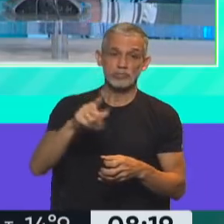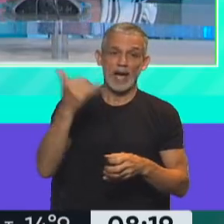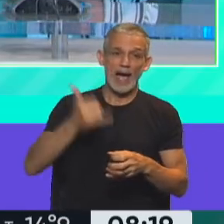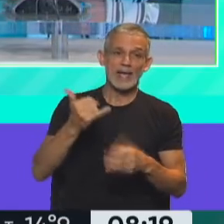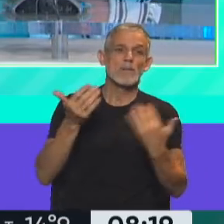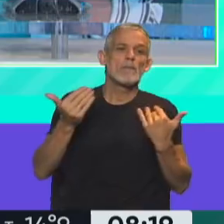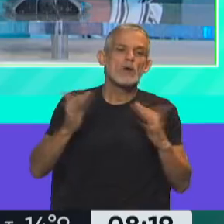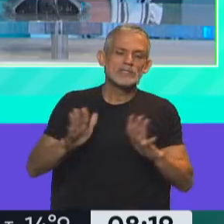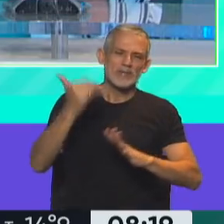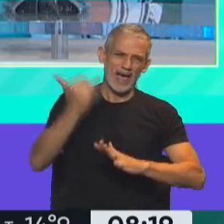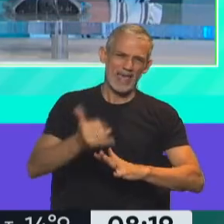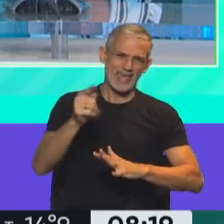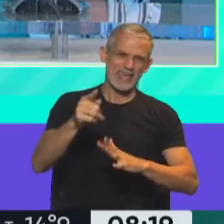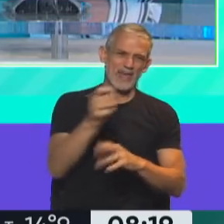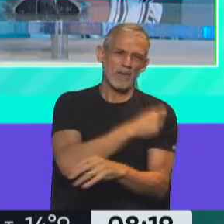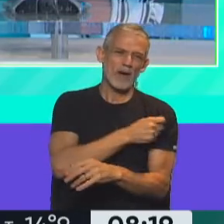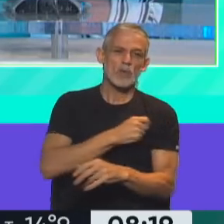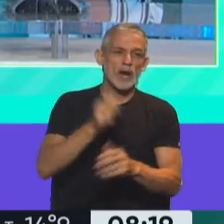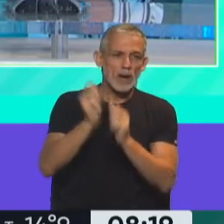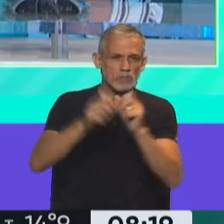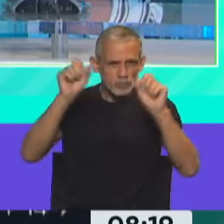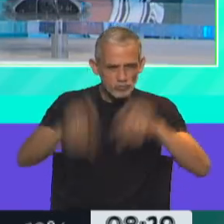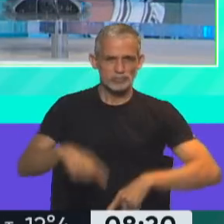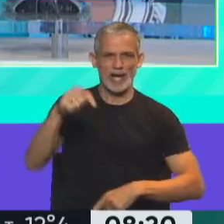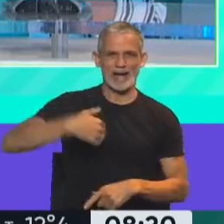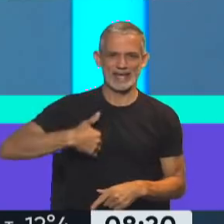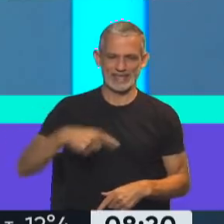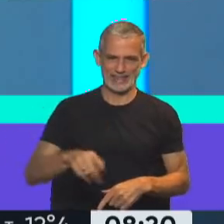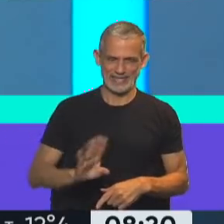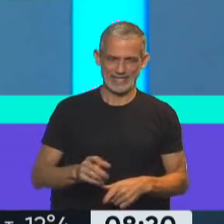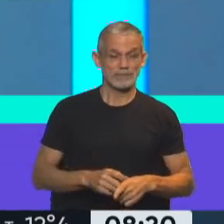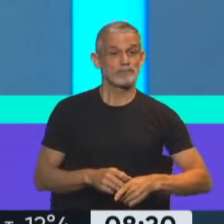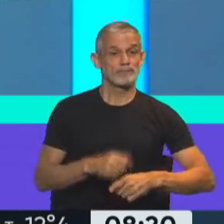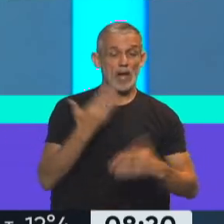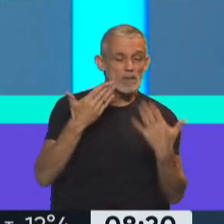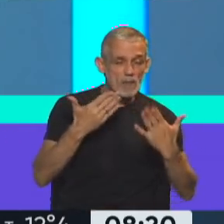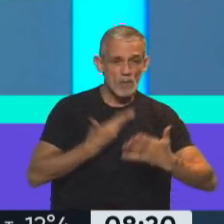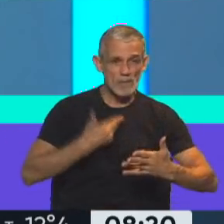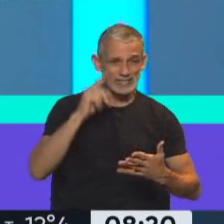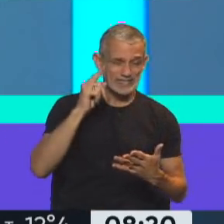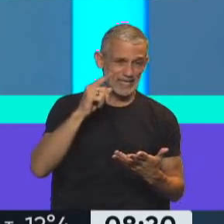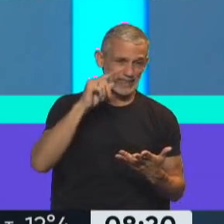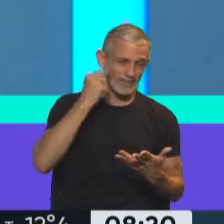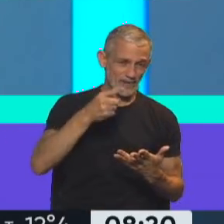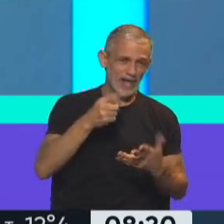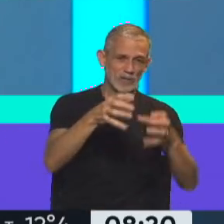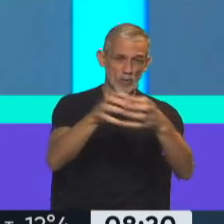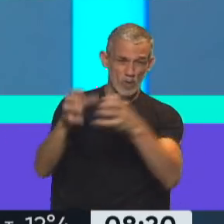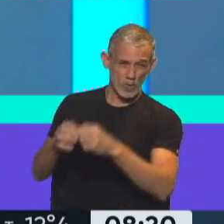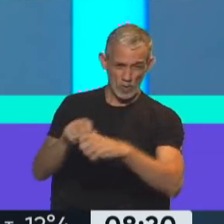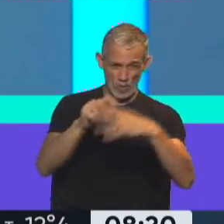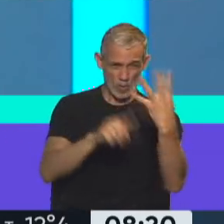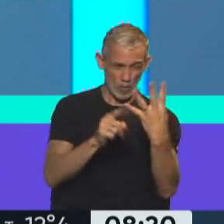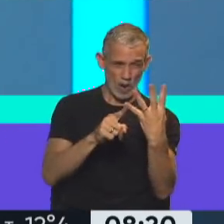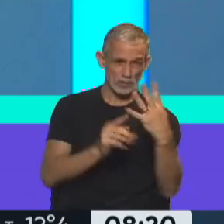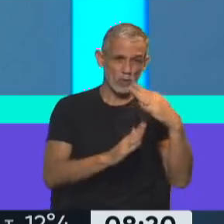posibilidad de tener una vacuna diseñada en la Argentina. Hablamos con el presidente, cada uno de los grupos, estuvo el titular